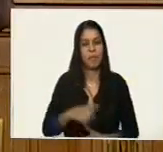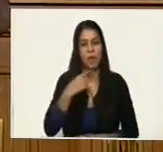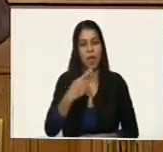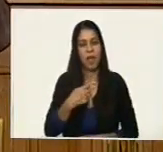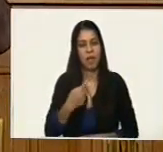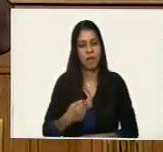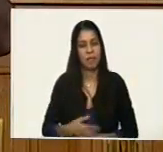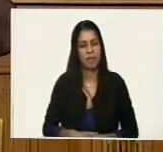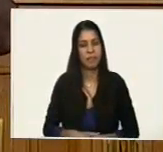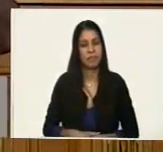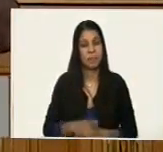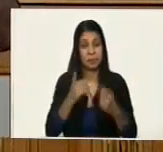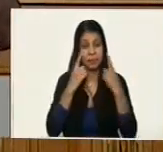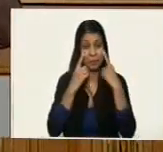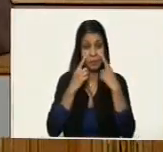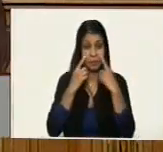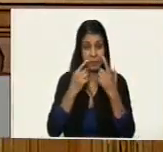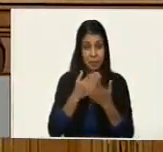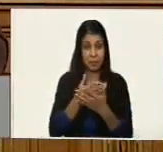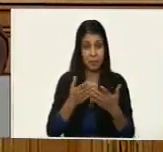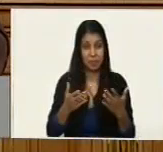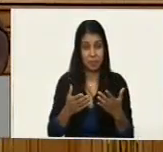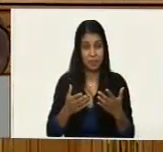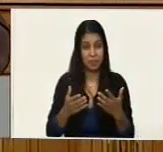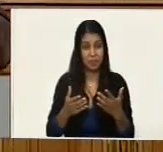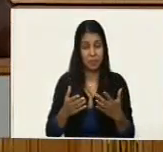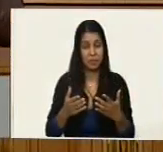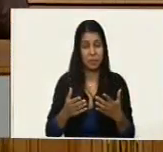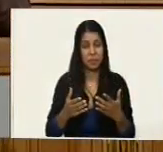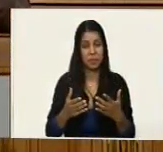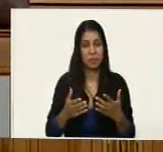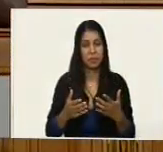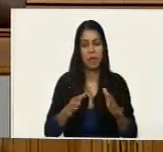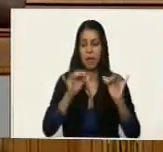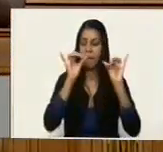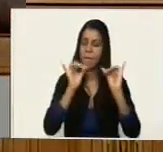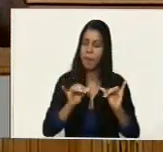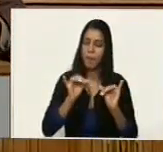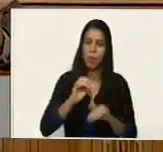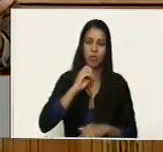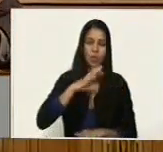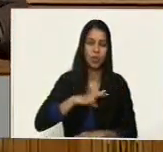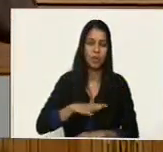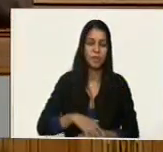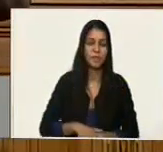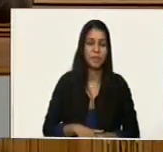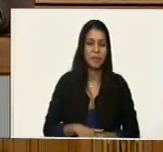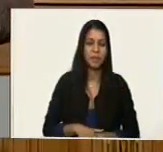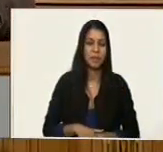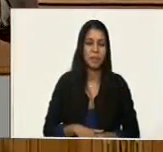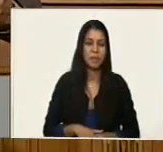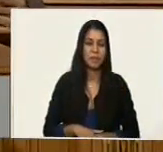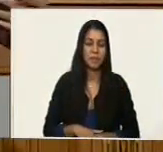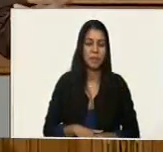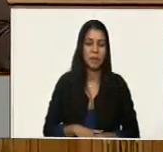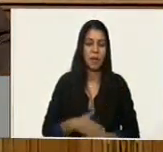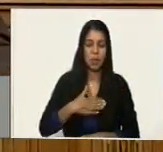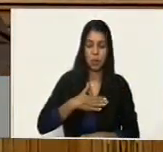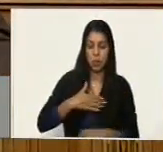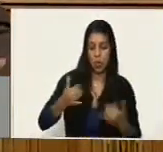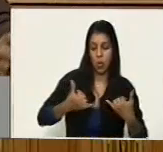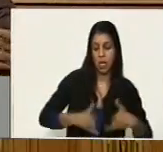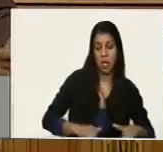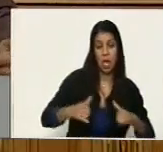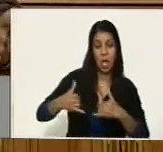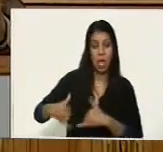Para que vean ustedes, y las cosas parecen no cambiar. Yo tengo una hija hembra y dos hijos